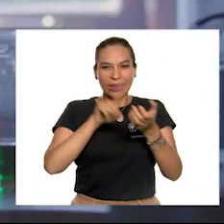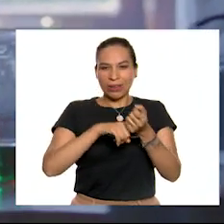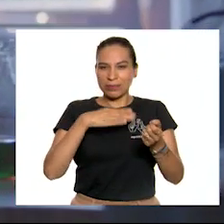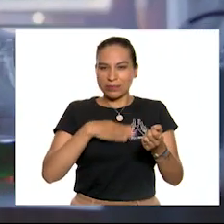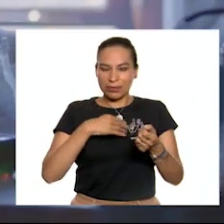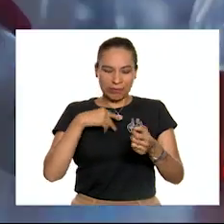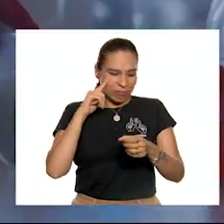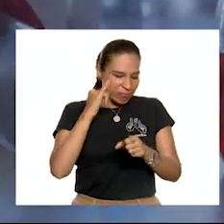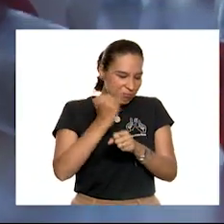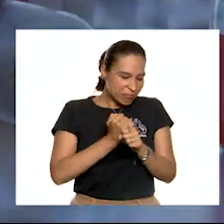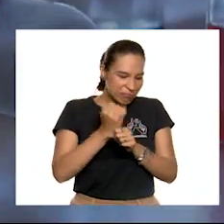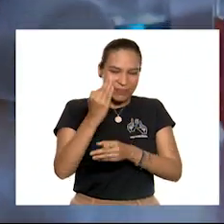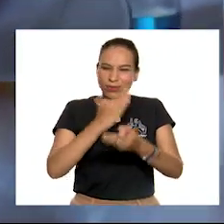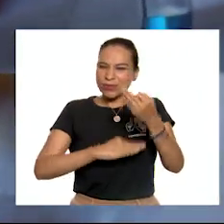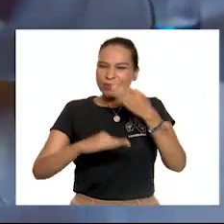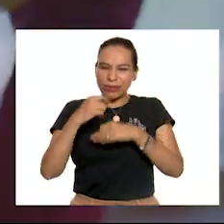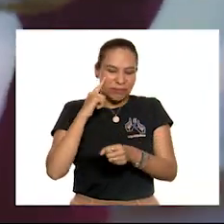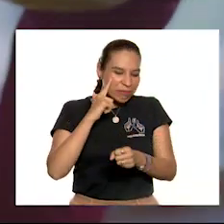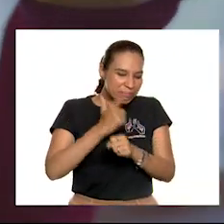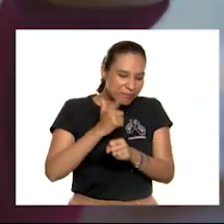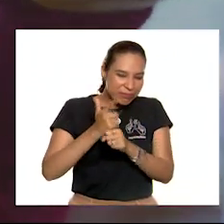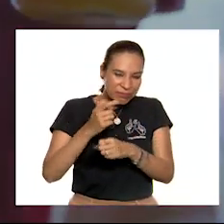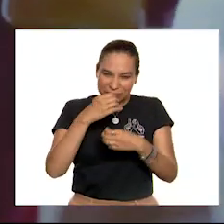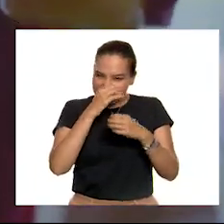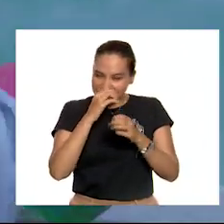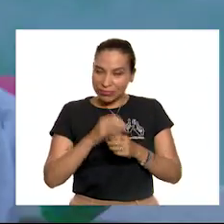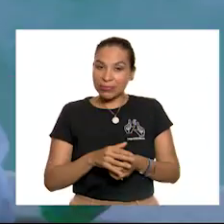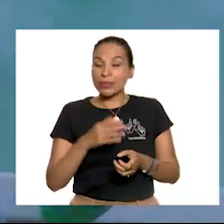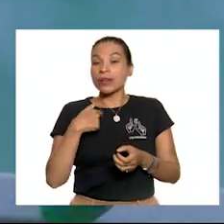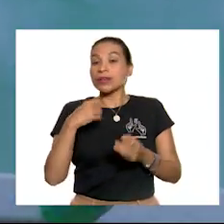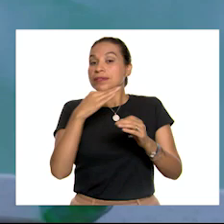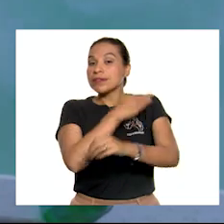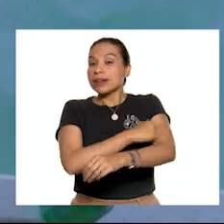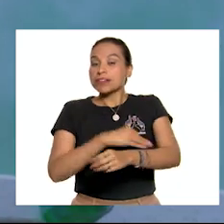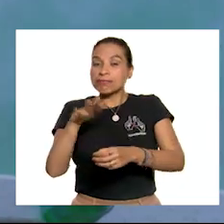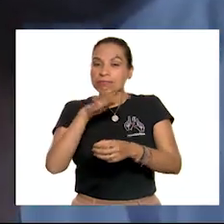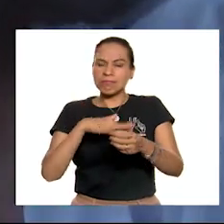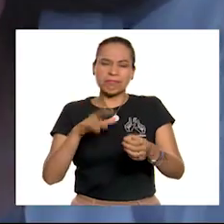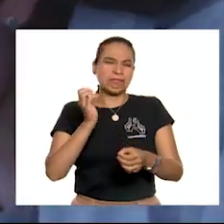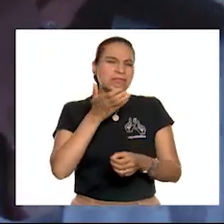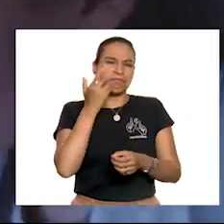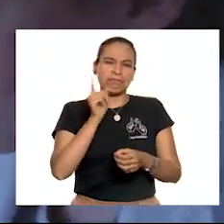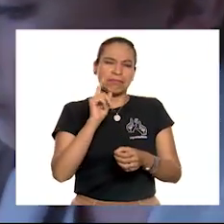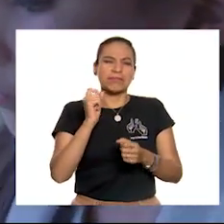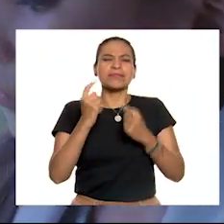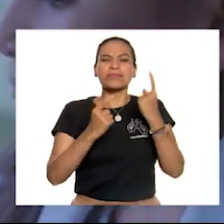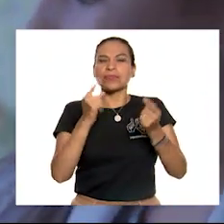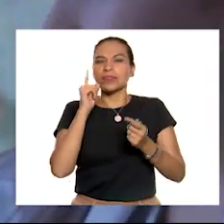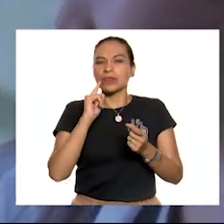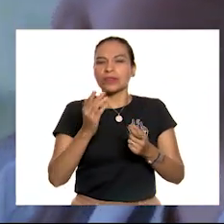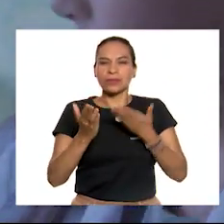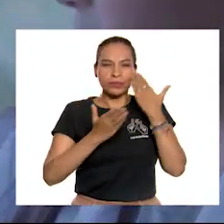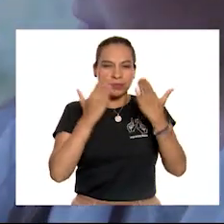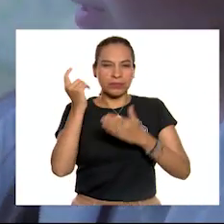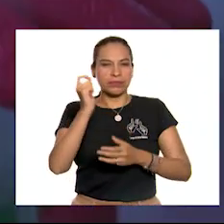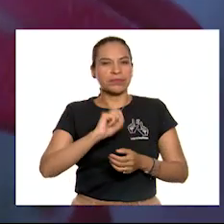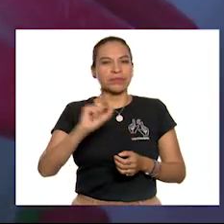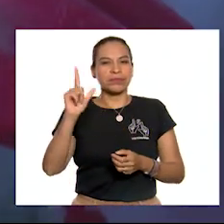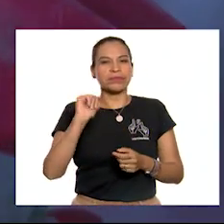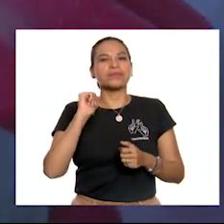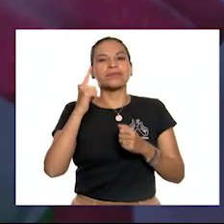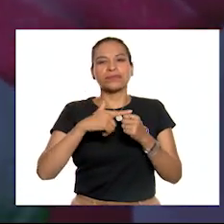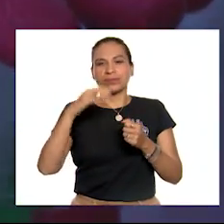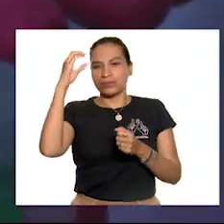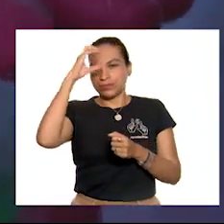y explorando todo lo que me encontraba a mi paso. En mi familia no era tan común que alguna mujer estudiara profesionalmente